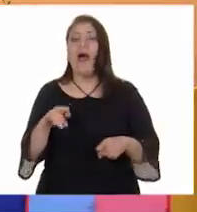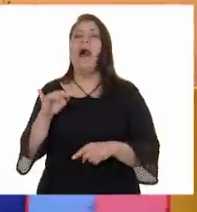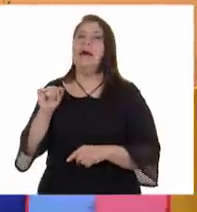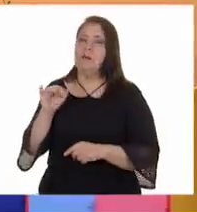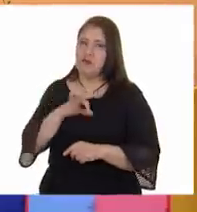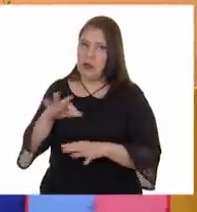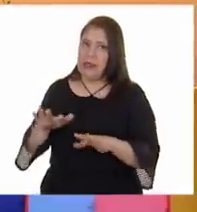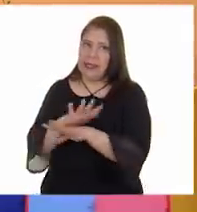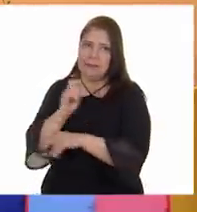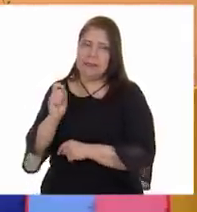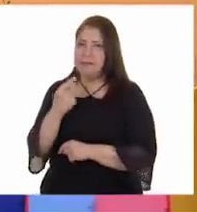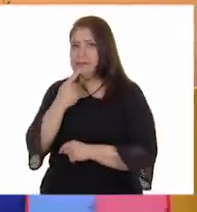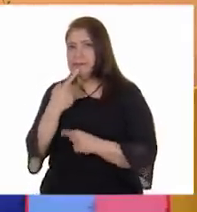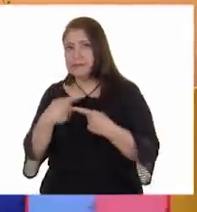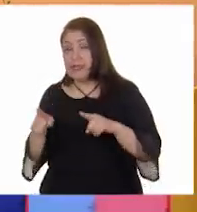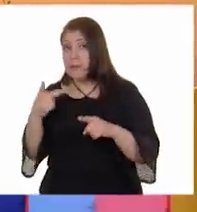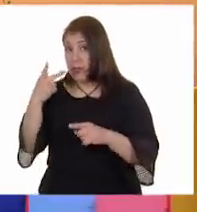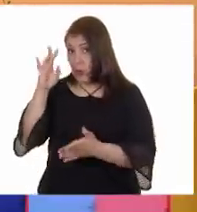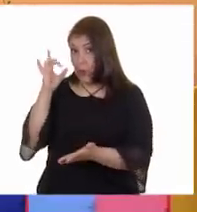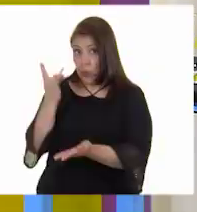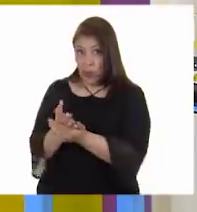pero ¿solamente en la cocina?